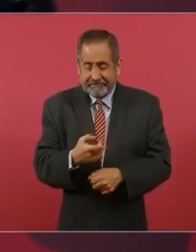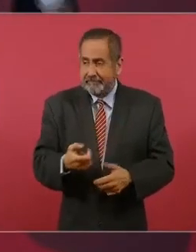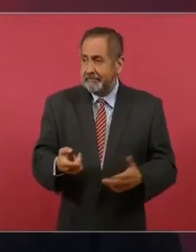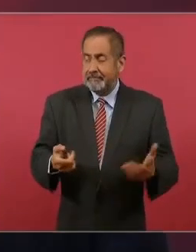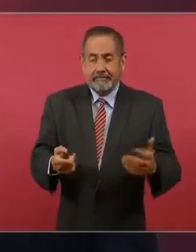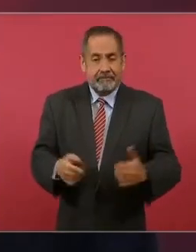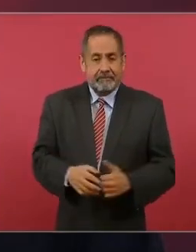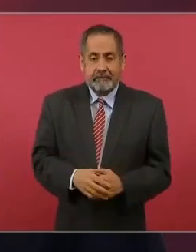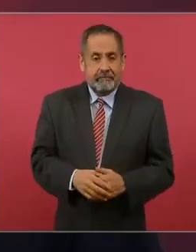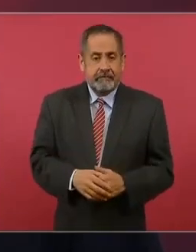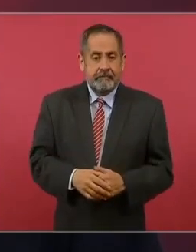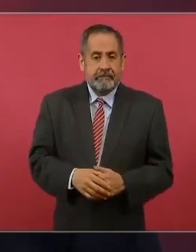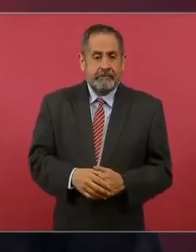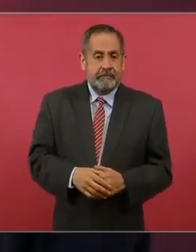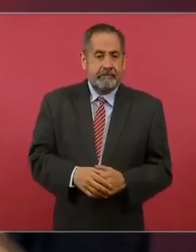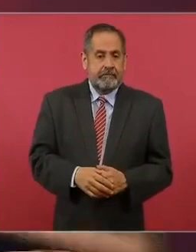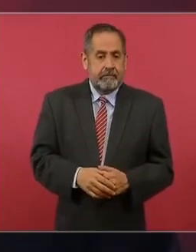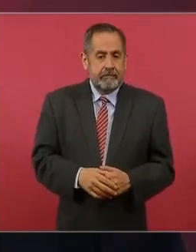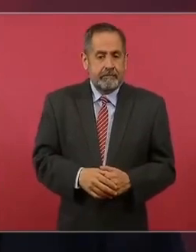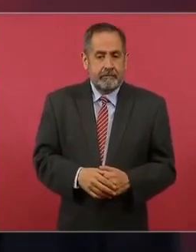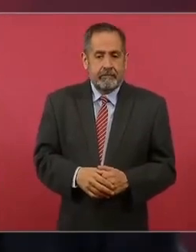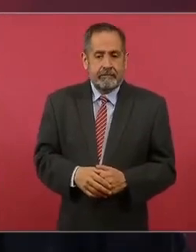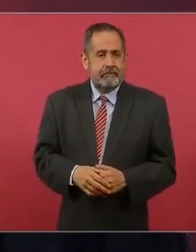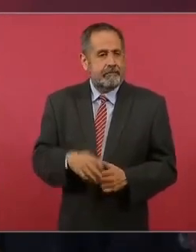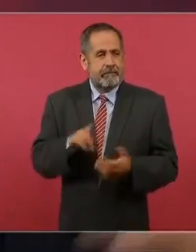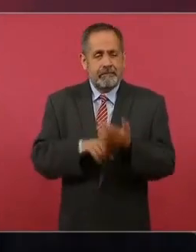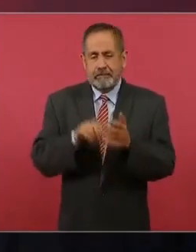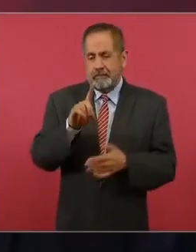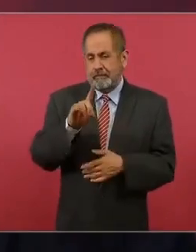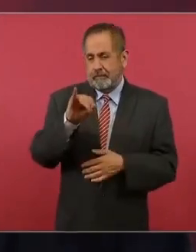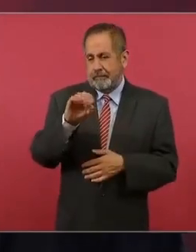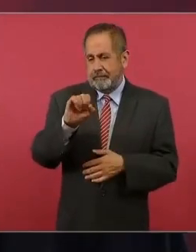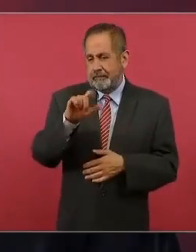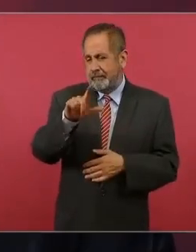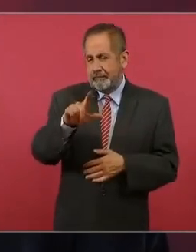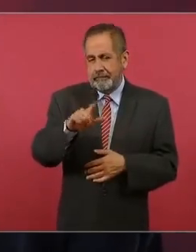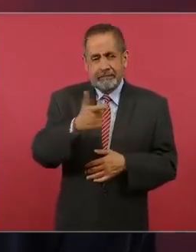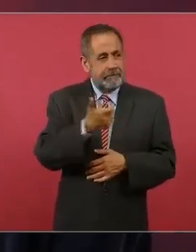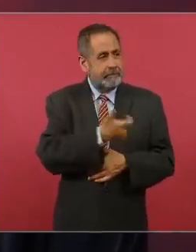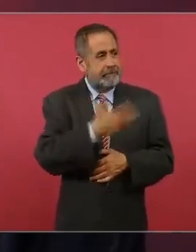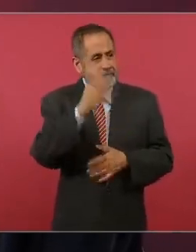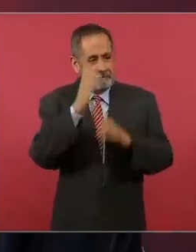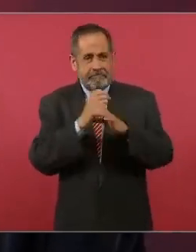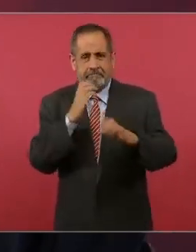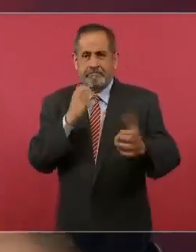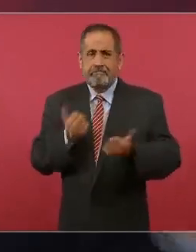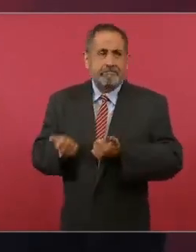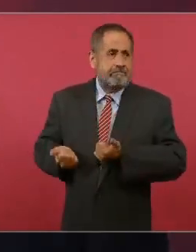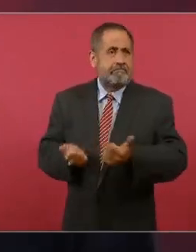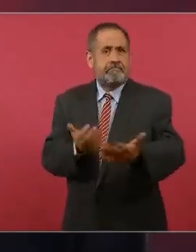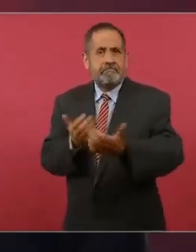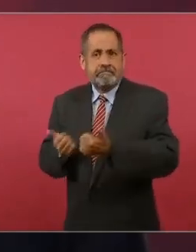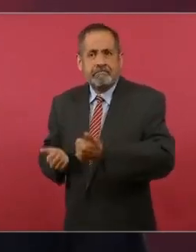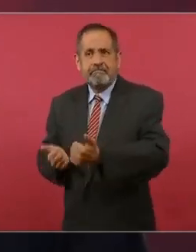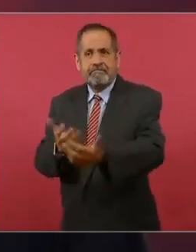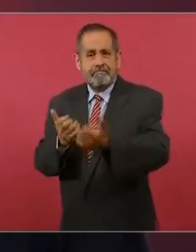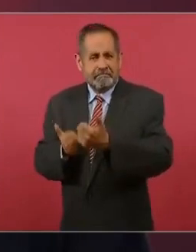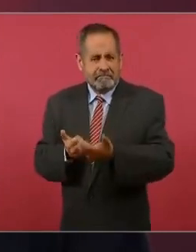Como si el aumento del diésel para el transporte de las mercancías,